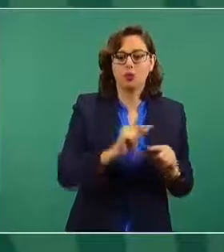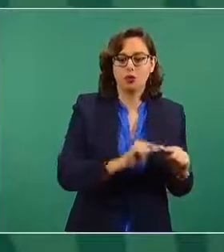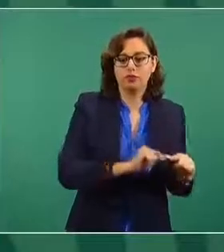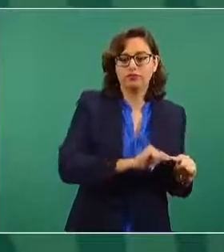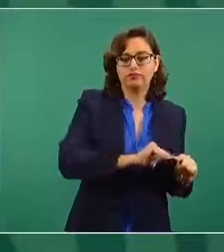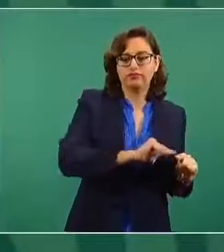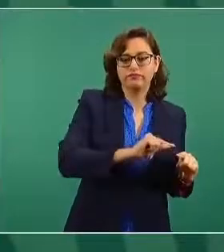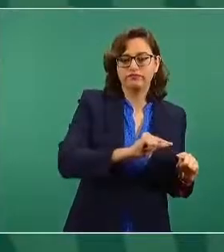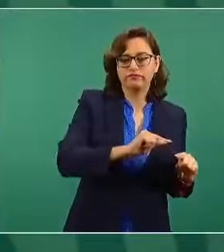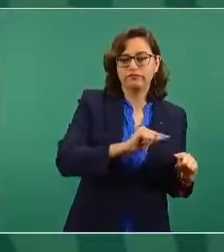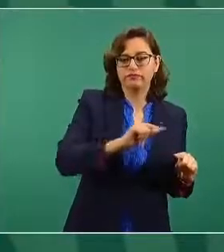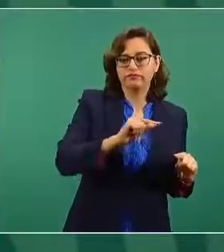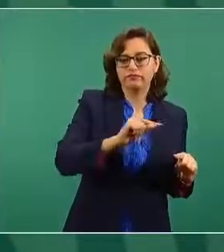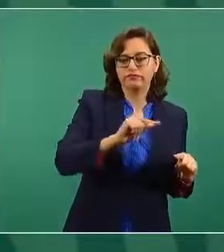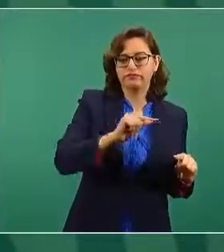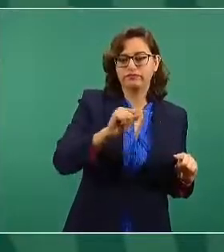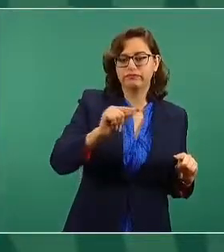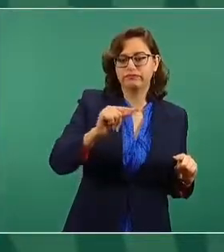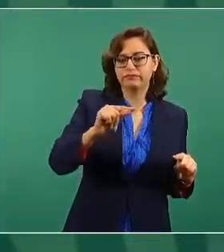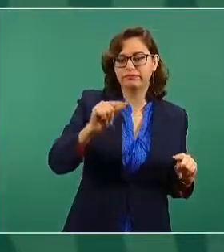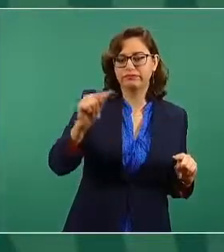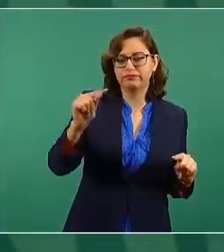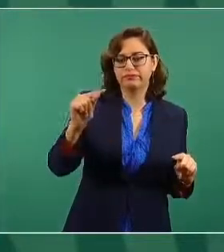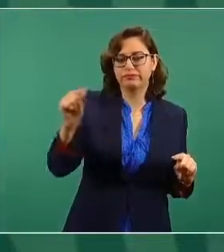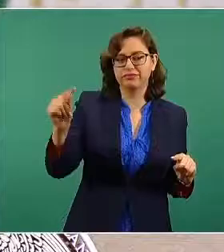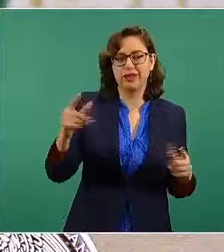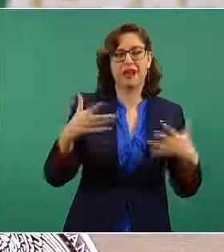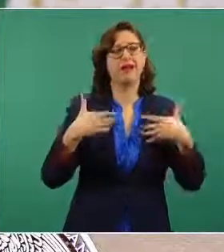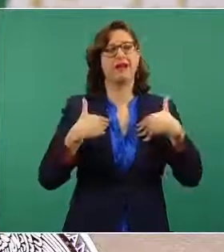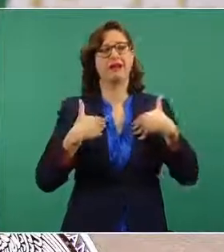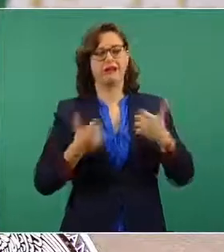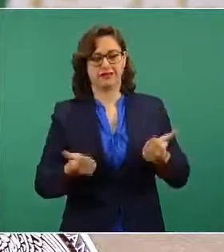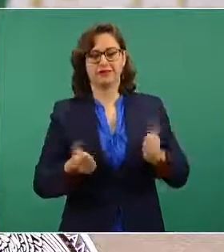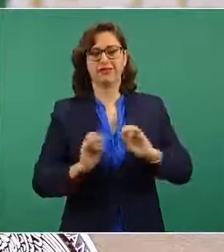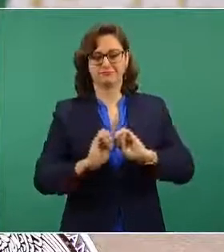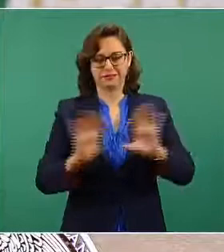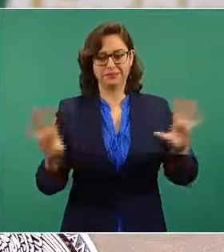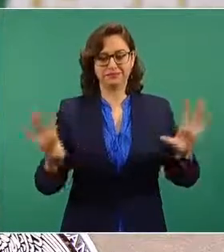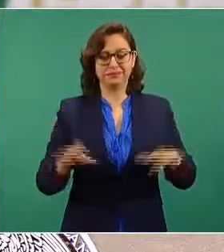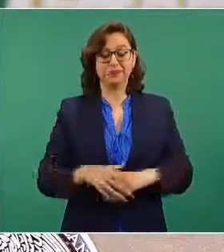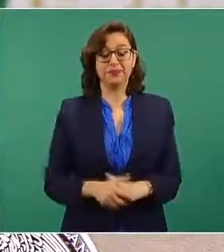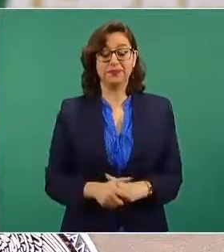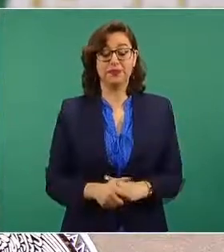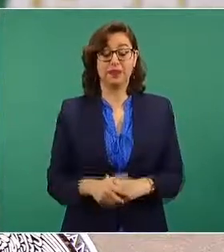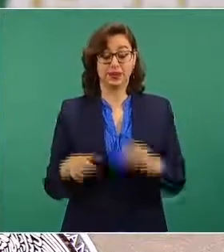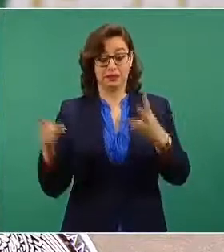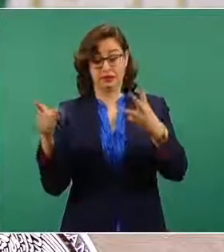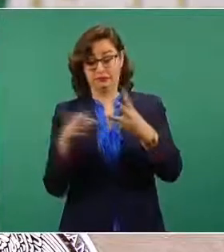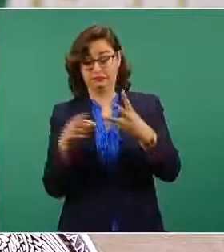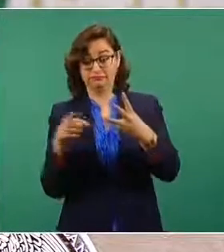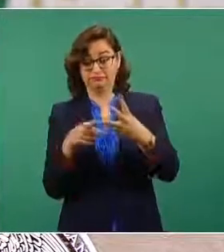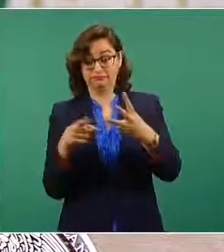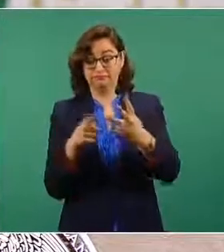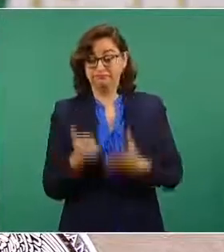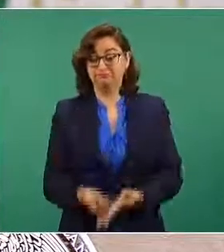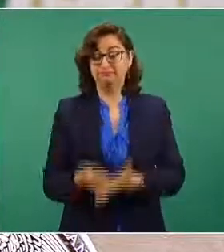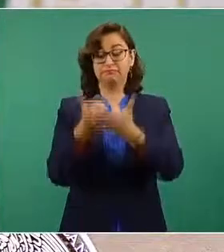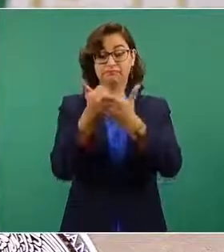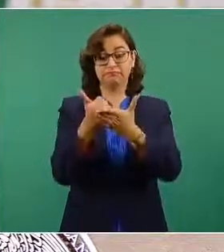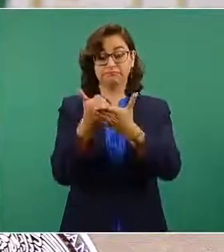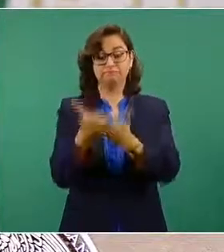semana. El tercer pilar hoy es la vacunación. La vacunación es una medida de protección específica que